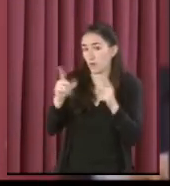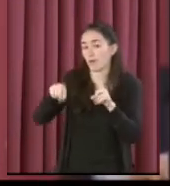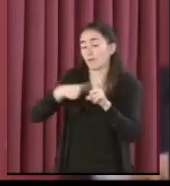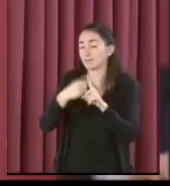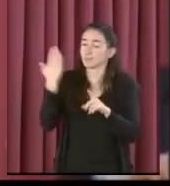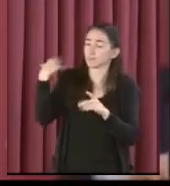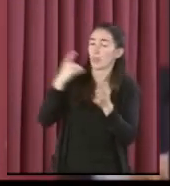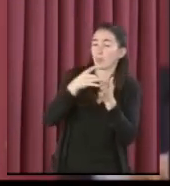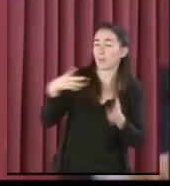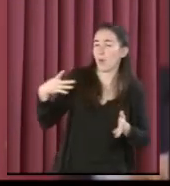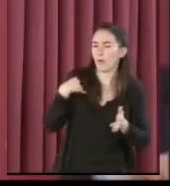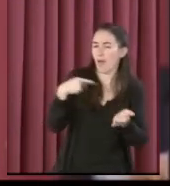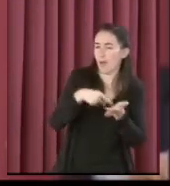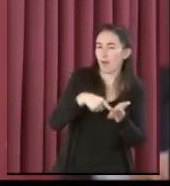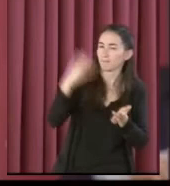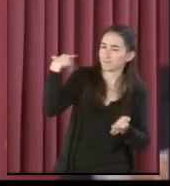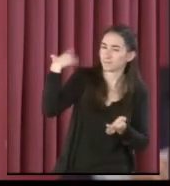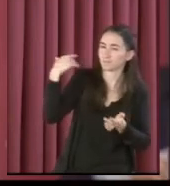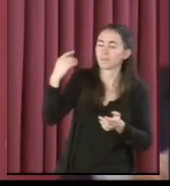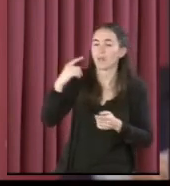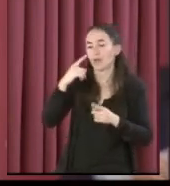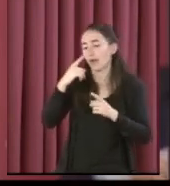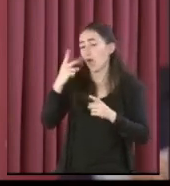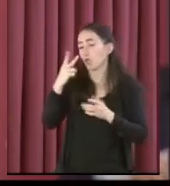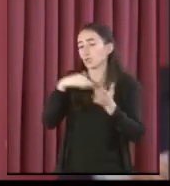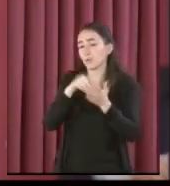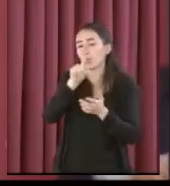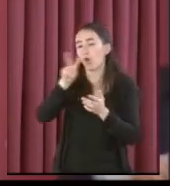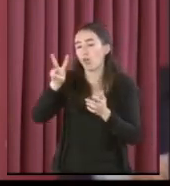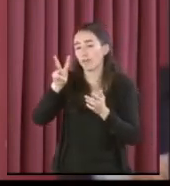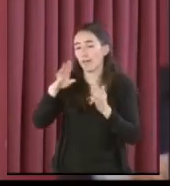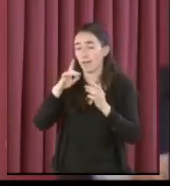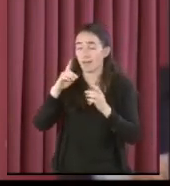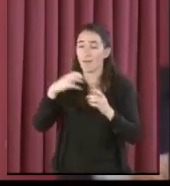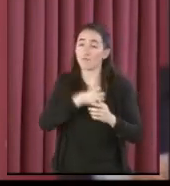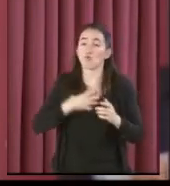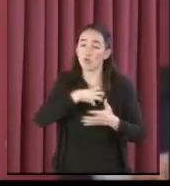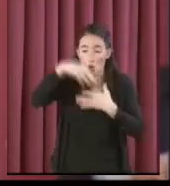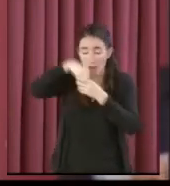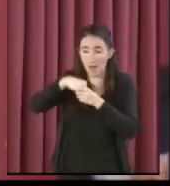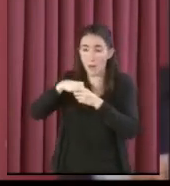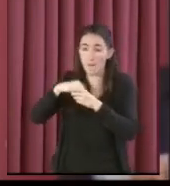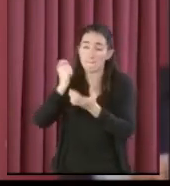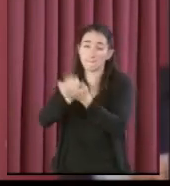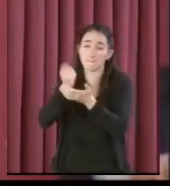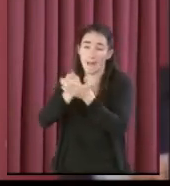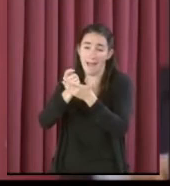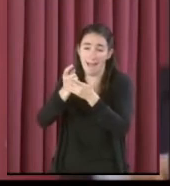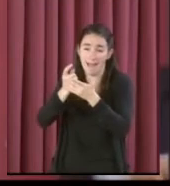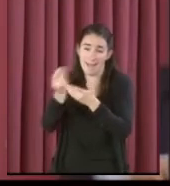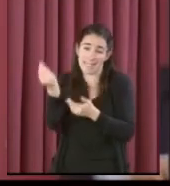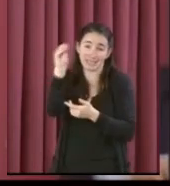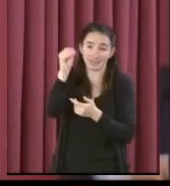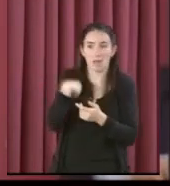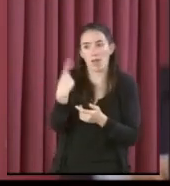de la paga extra a los funcionarios de 2012 y poner en marcha la nueva convocatoria de oferta pública de empleo, la primera